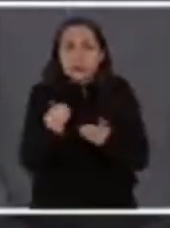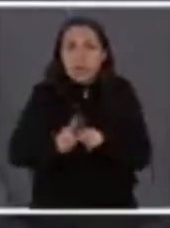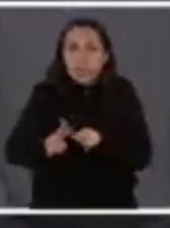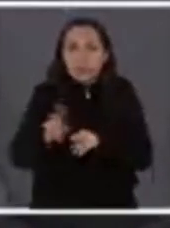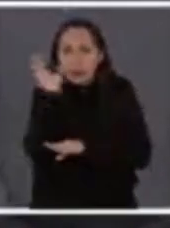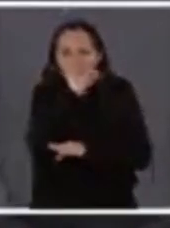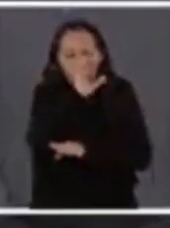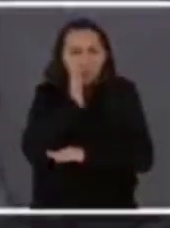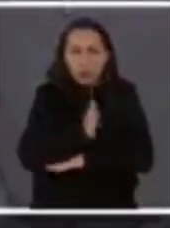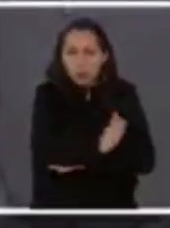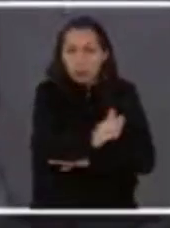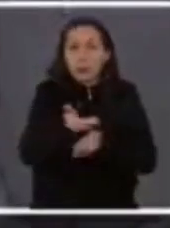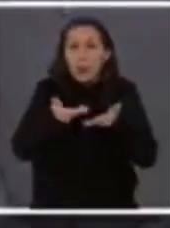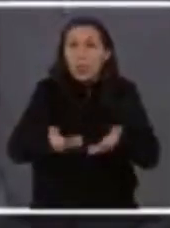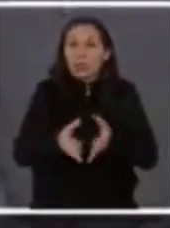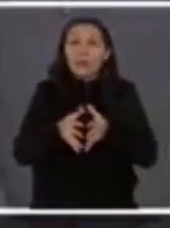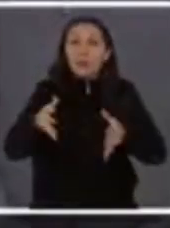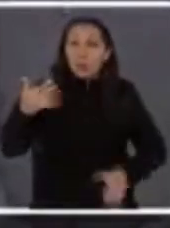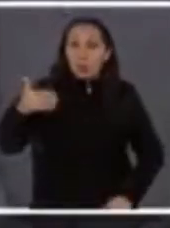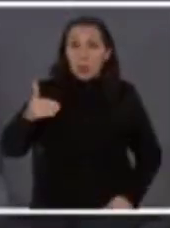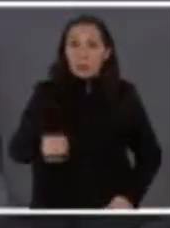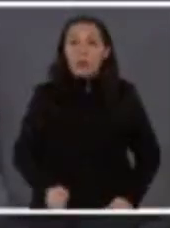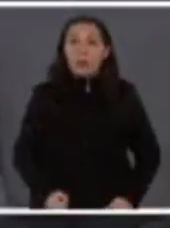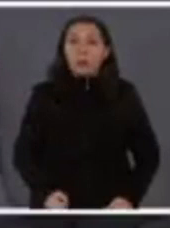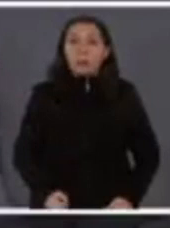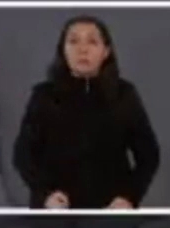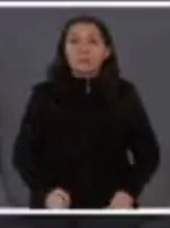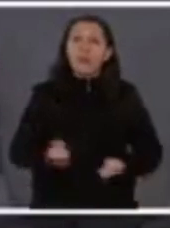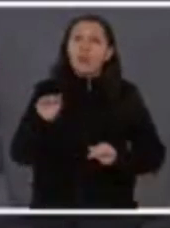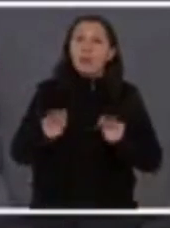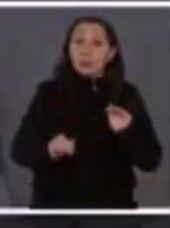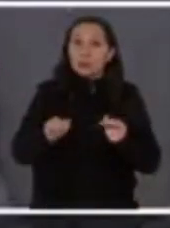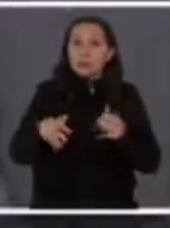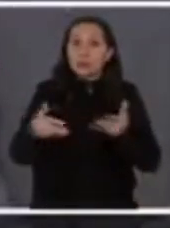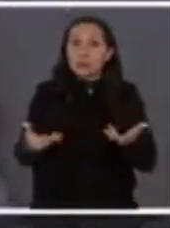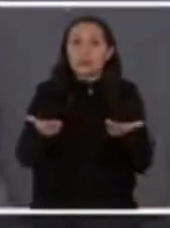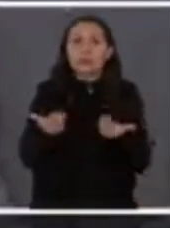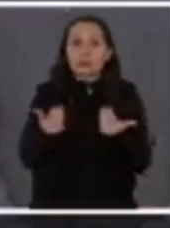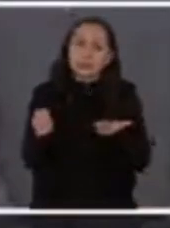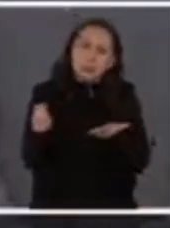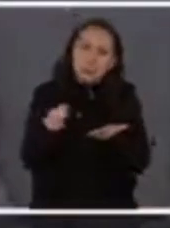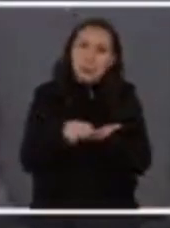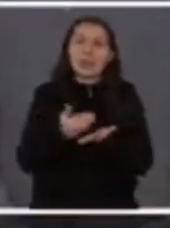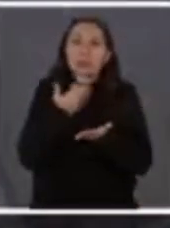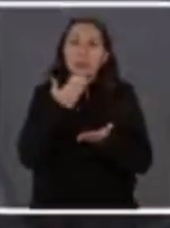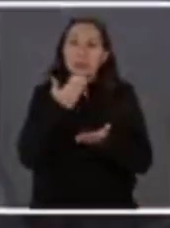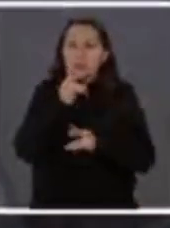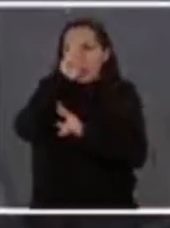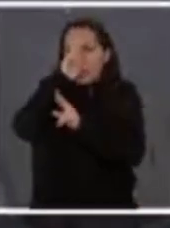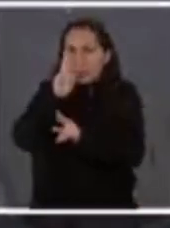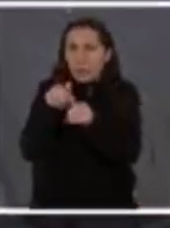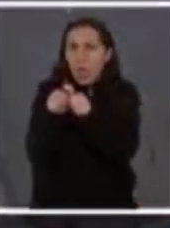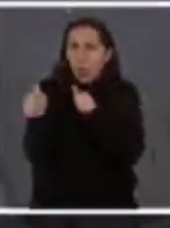necesarios. Acá es muy importante, hay veces en que es necesario reforzar también el sentido del respeto